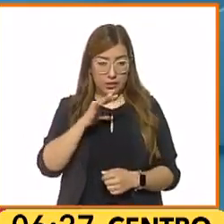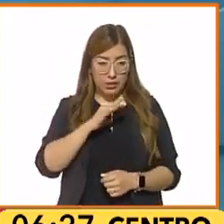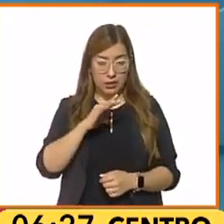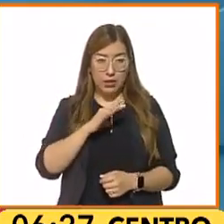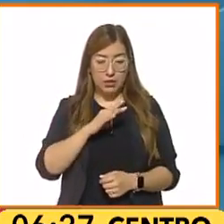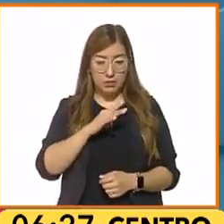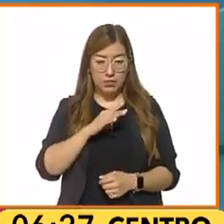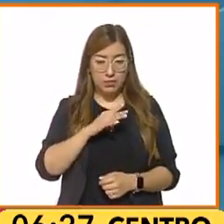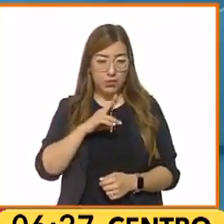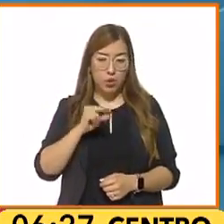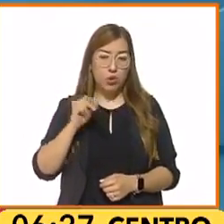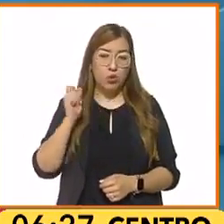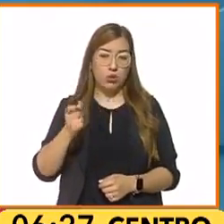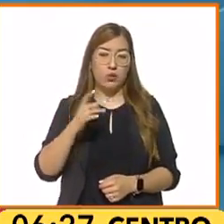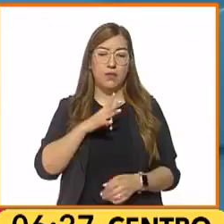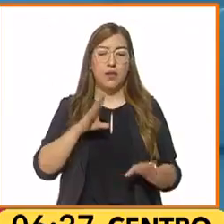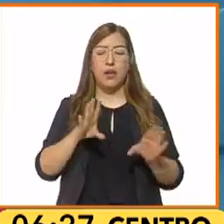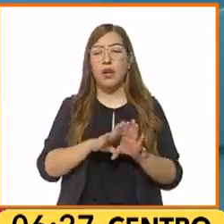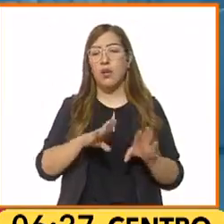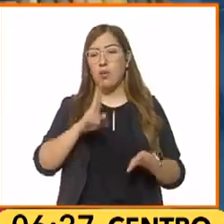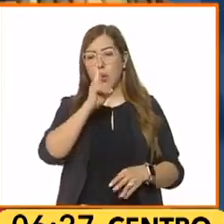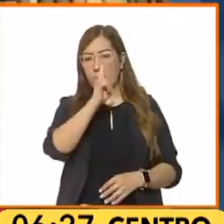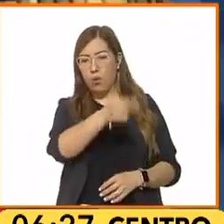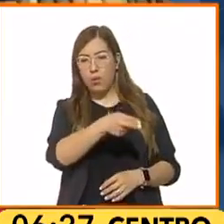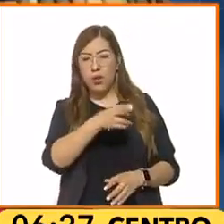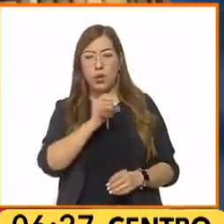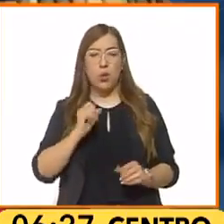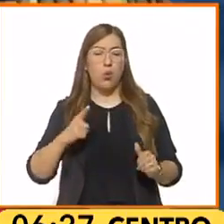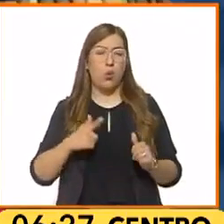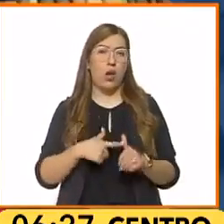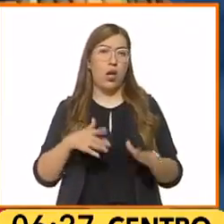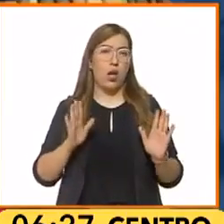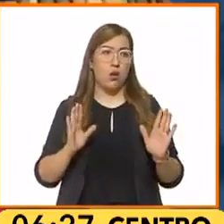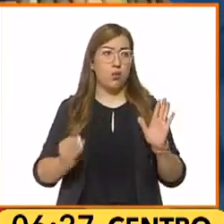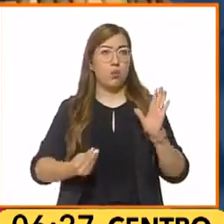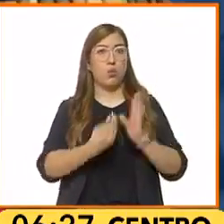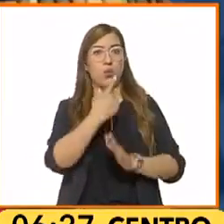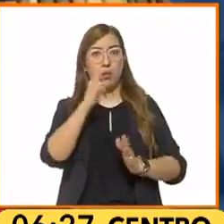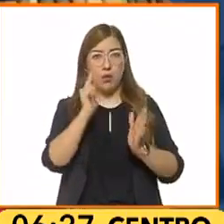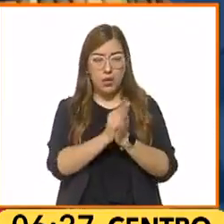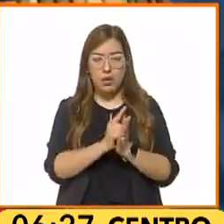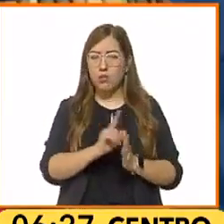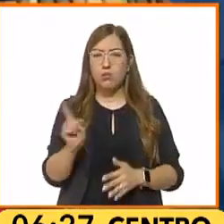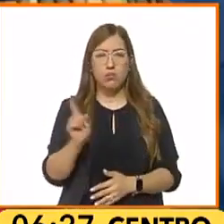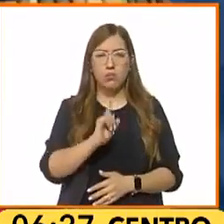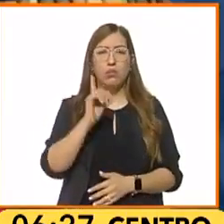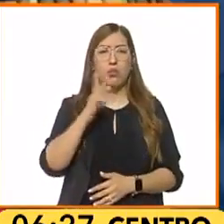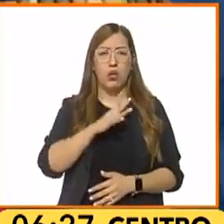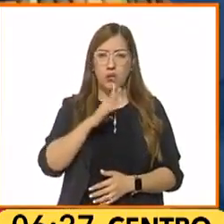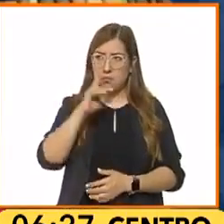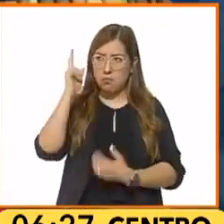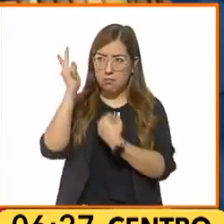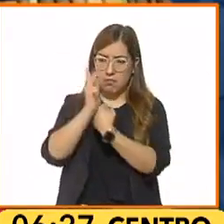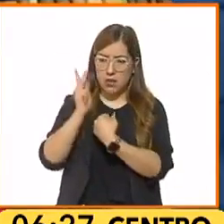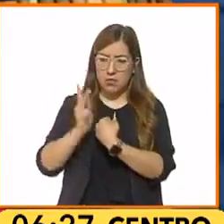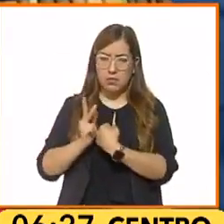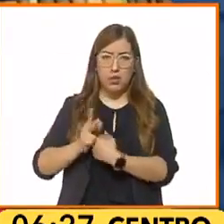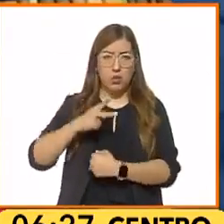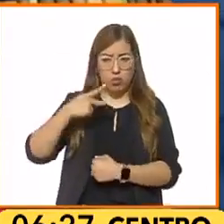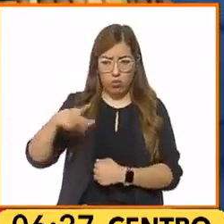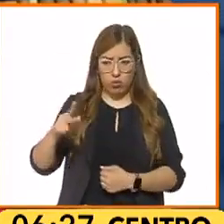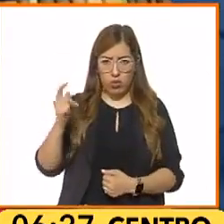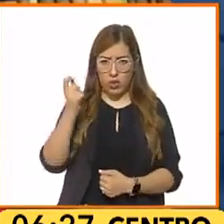de una restricción o una limitante nueva. Los países protegen, por supuesto, su